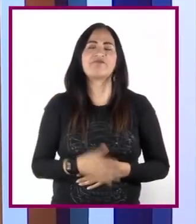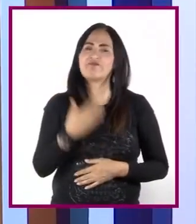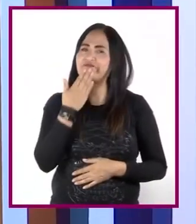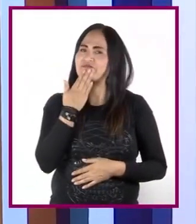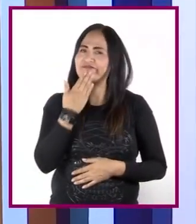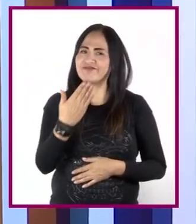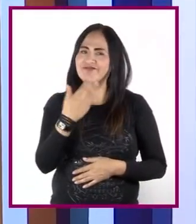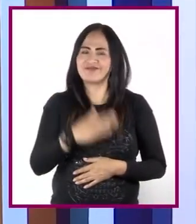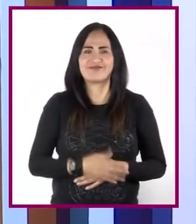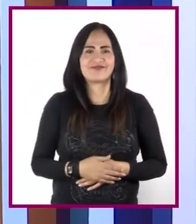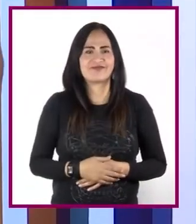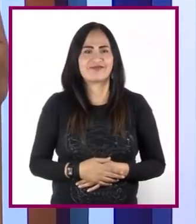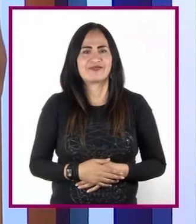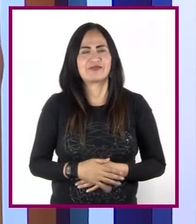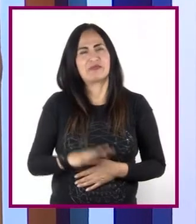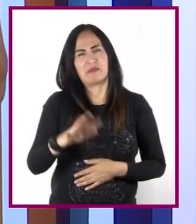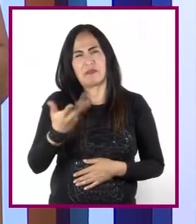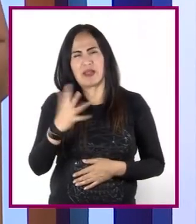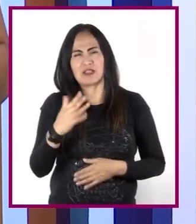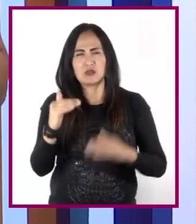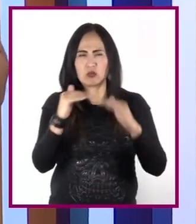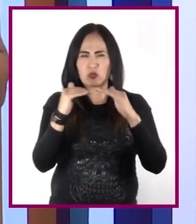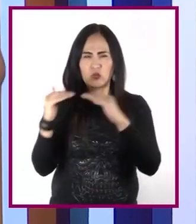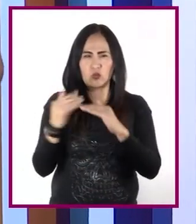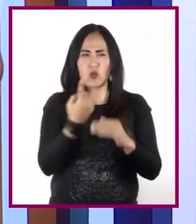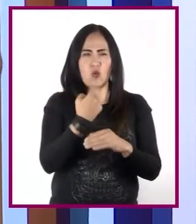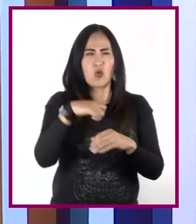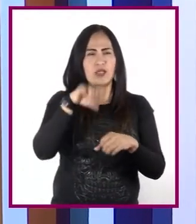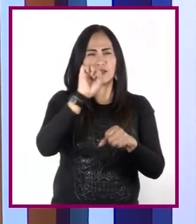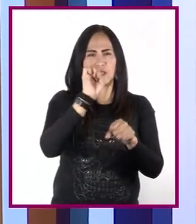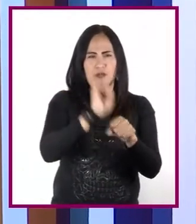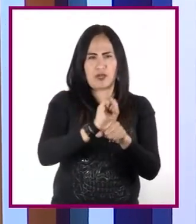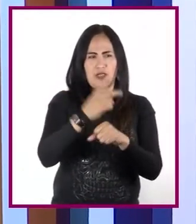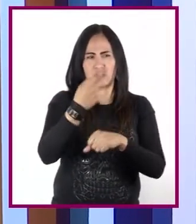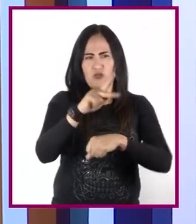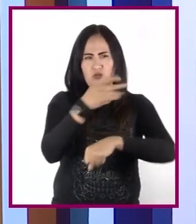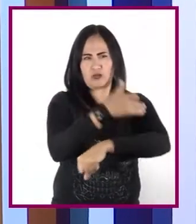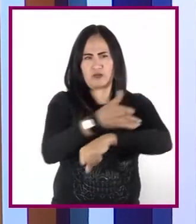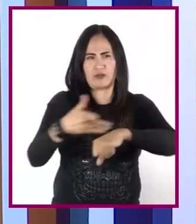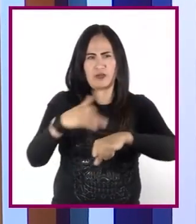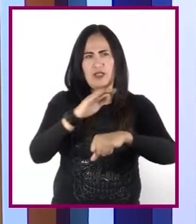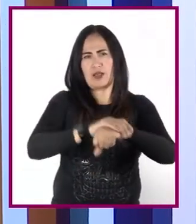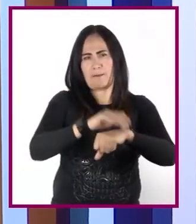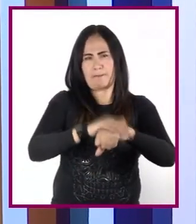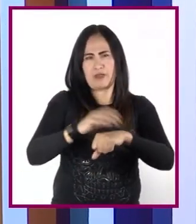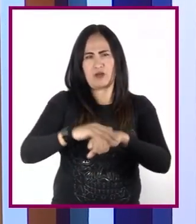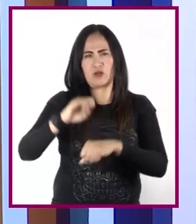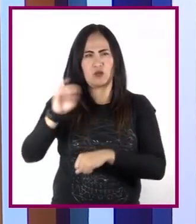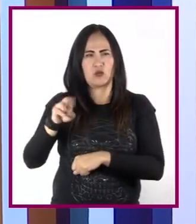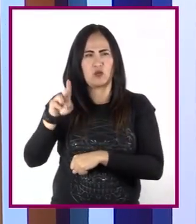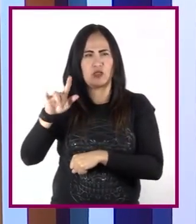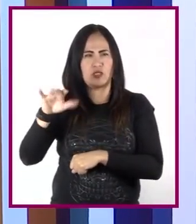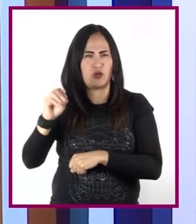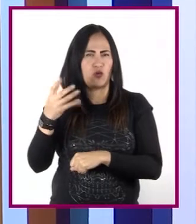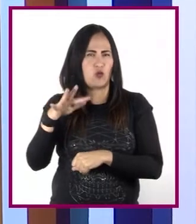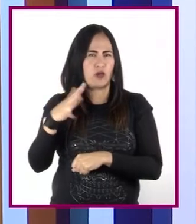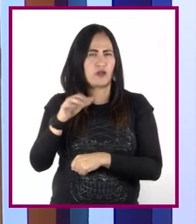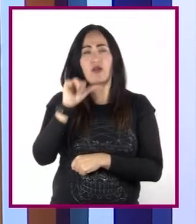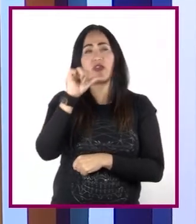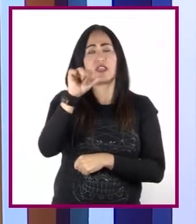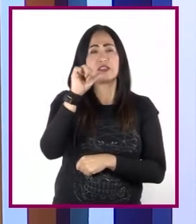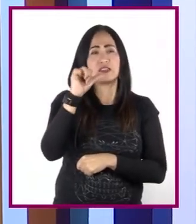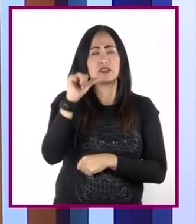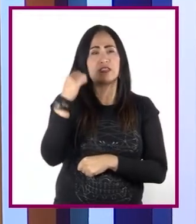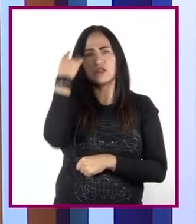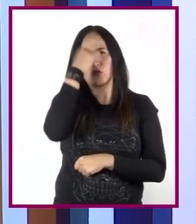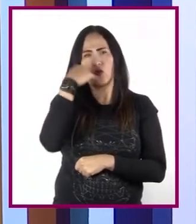por lo que podemos decir que en promedio las horas a la semana que utilizan las redes sociales los amigos y familiares de Julio son